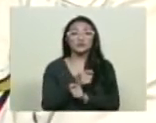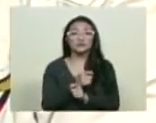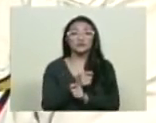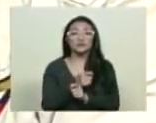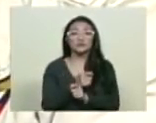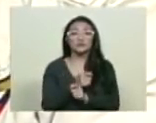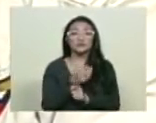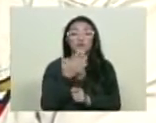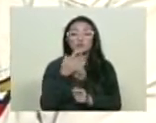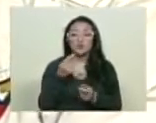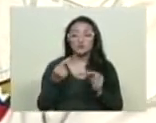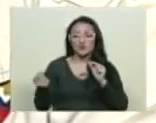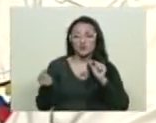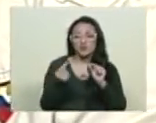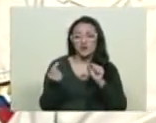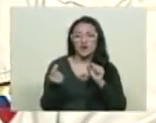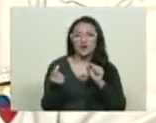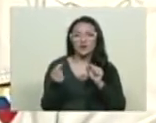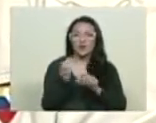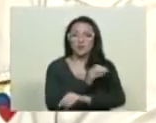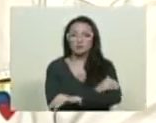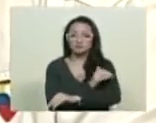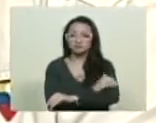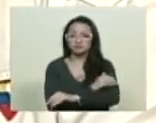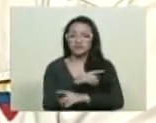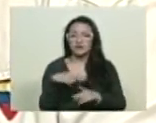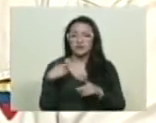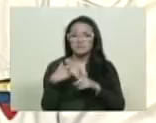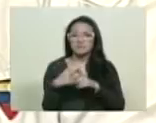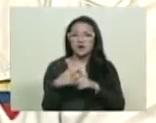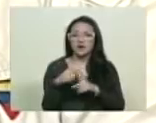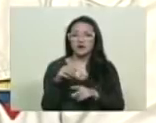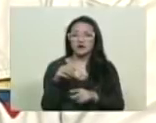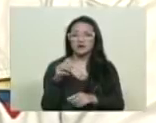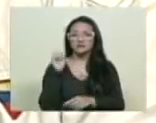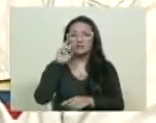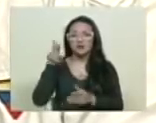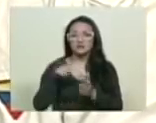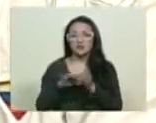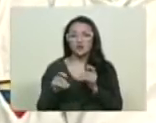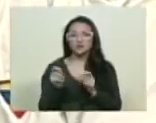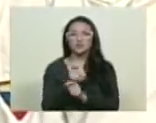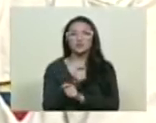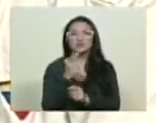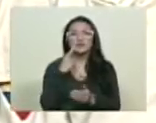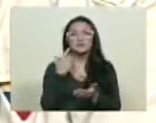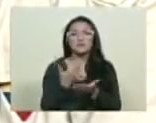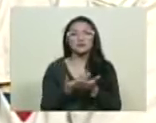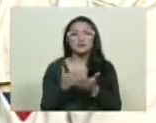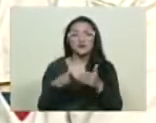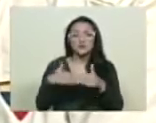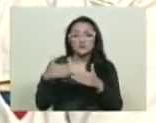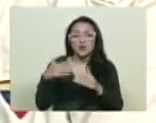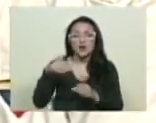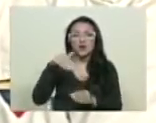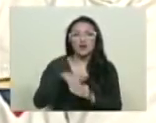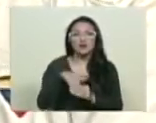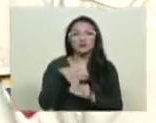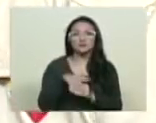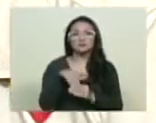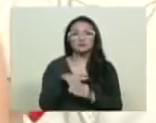si la mesa de diálogo y la asamblea nacional constituyente plantean un adelanto de elecciones